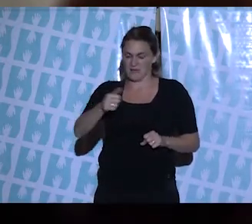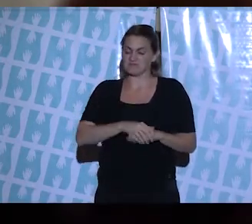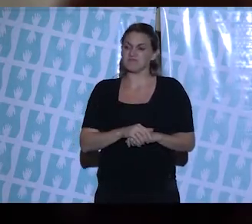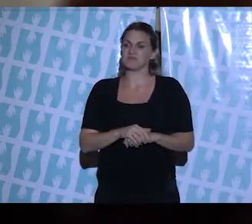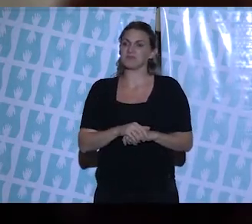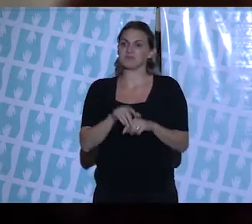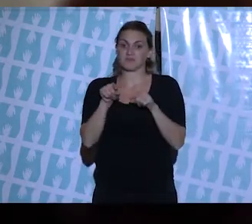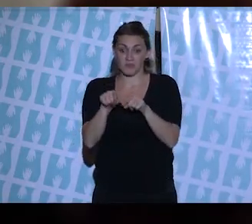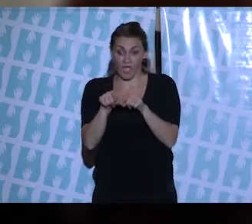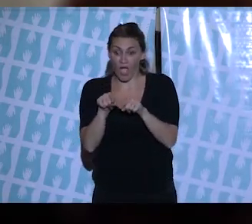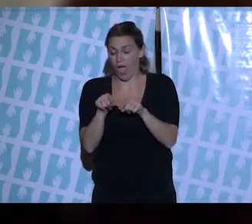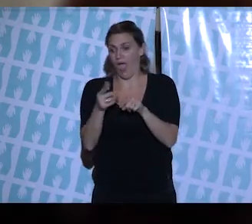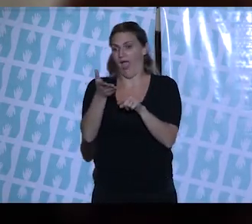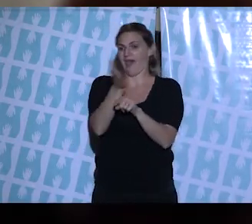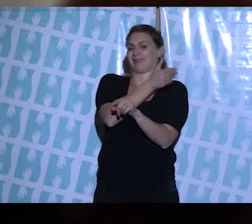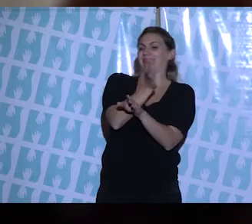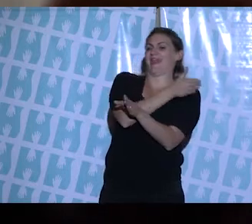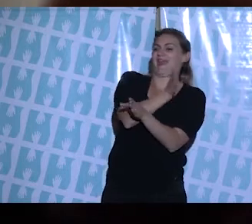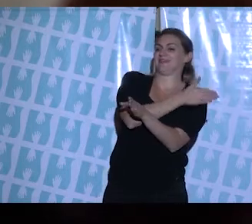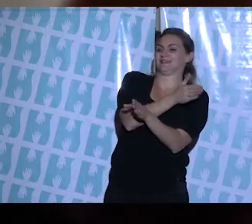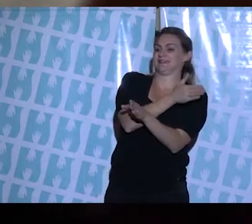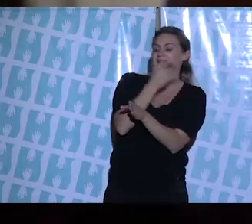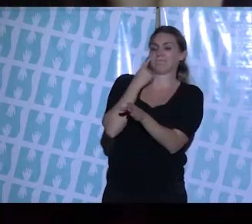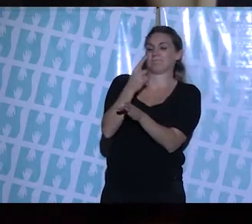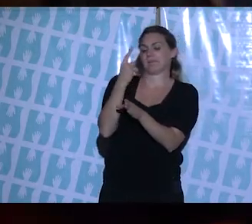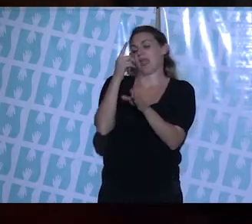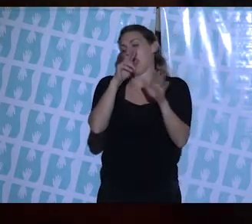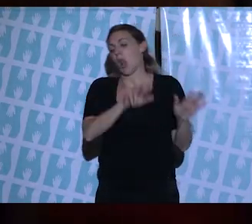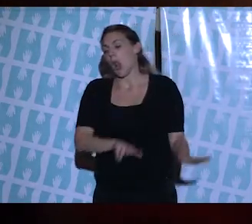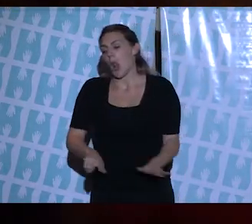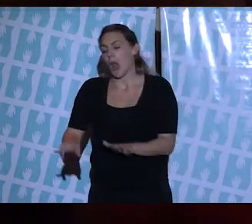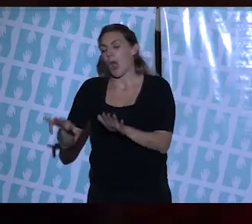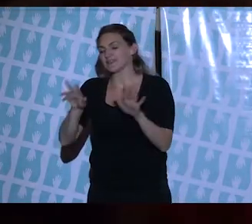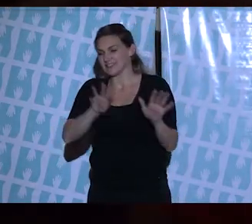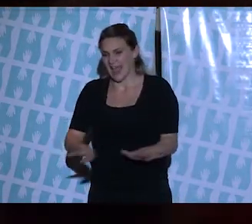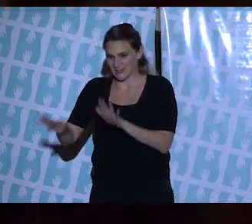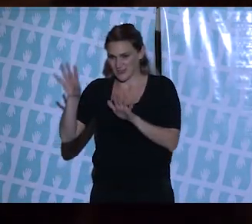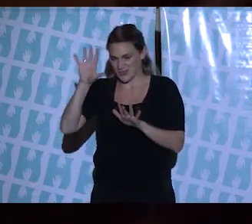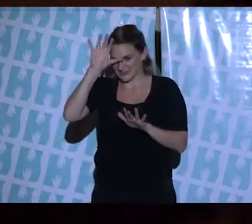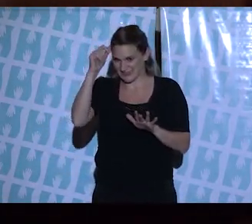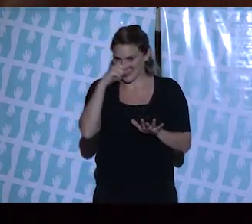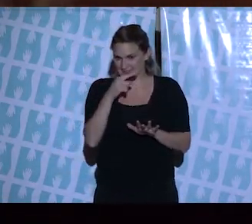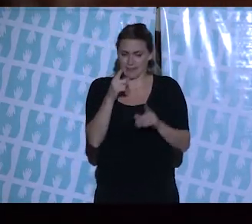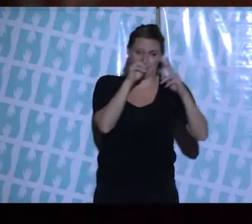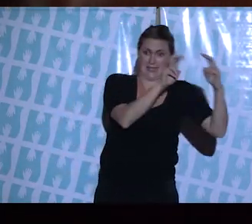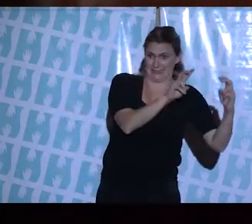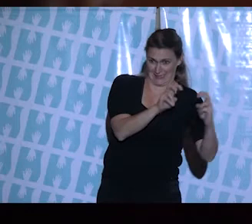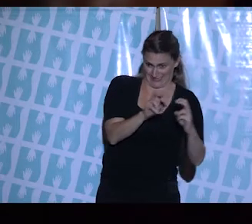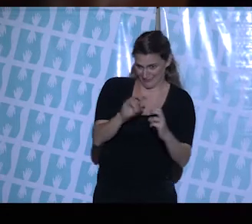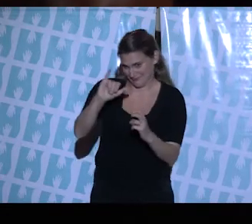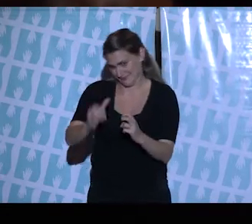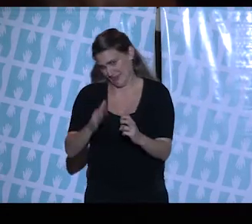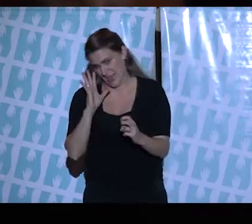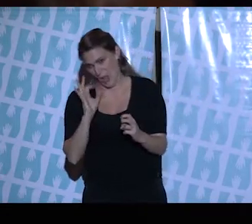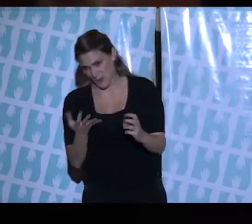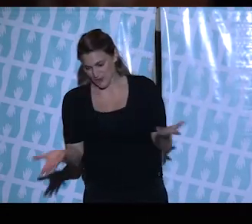Por supuesto que antes del año 1967 hubieron numerosas investigaciones,